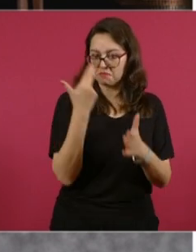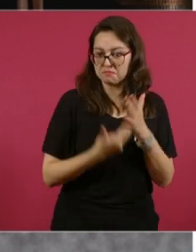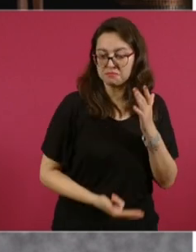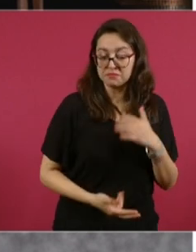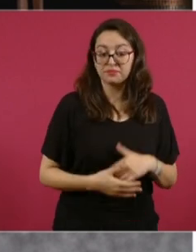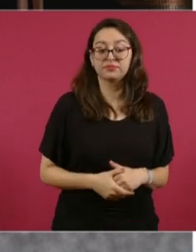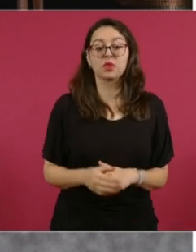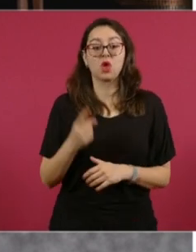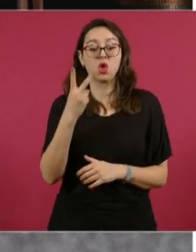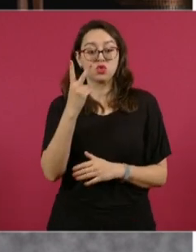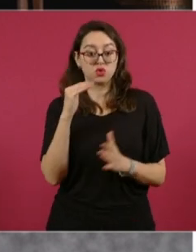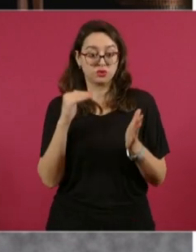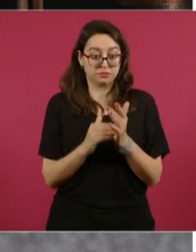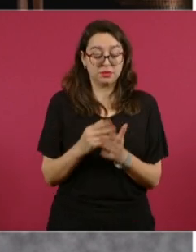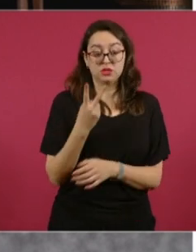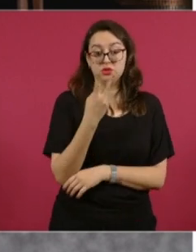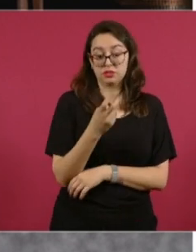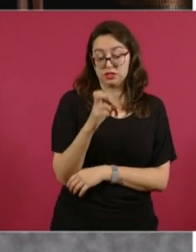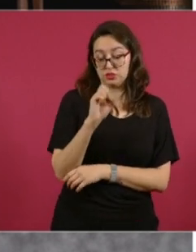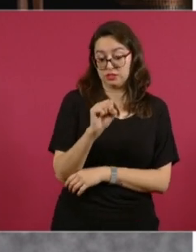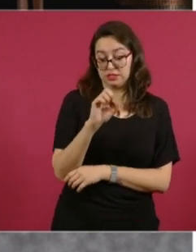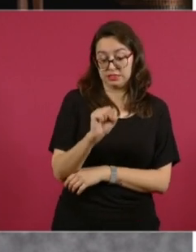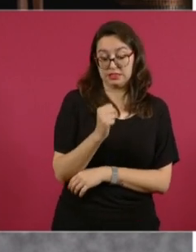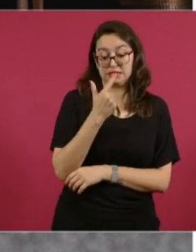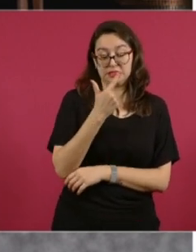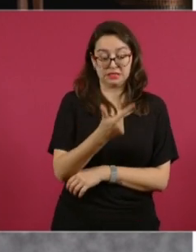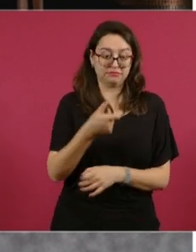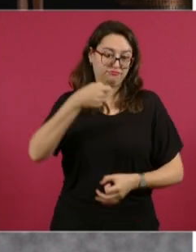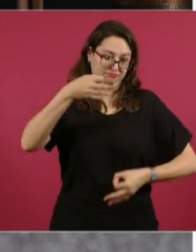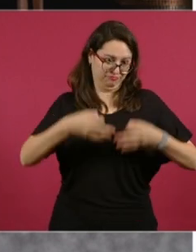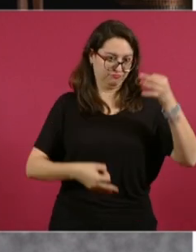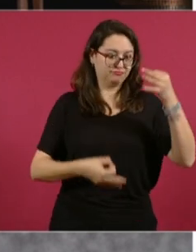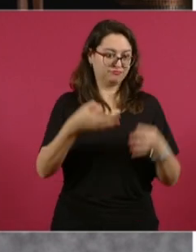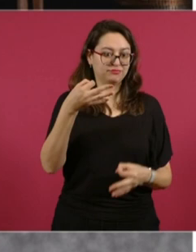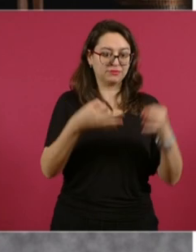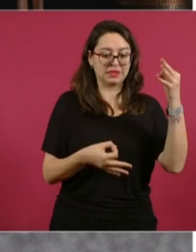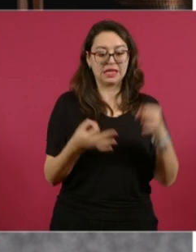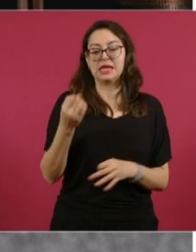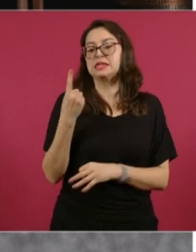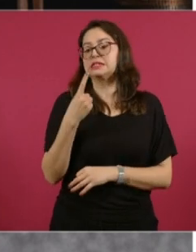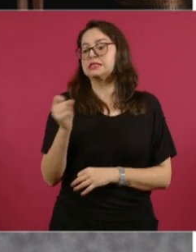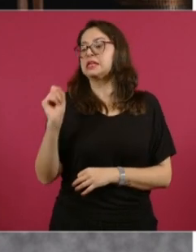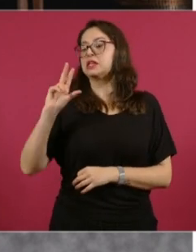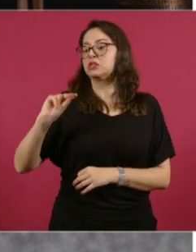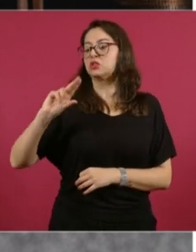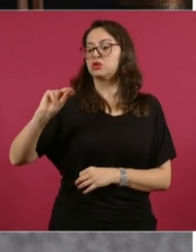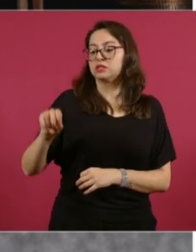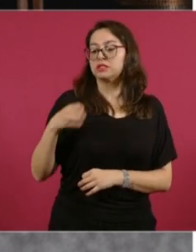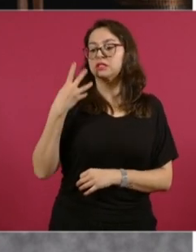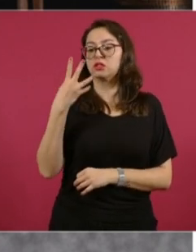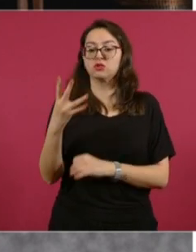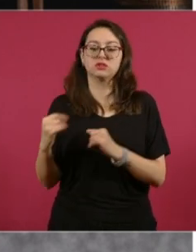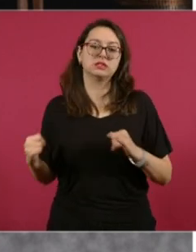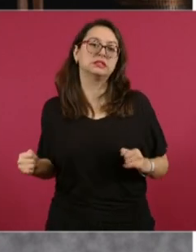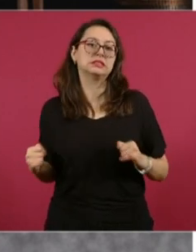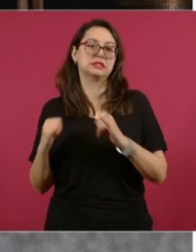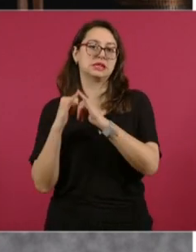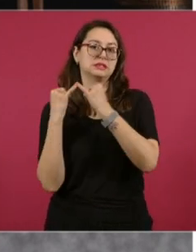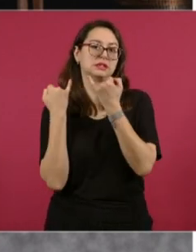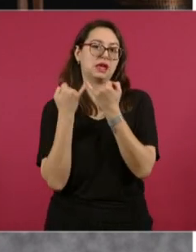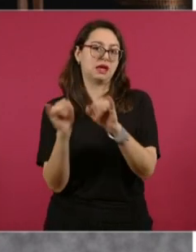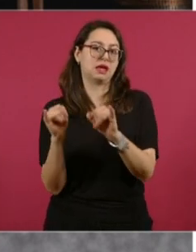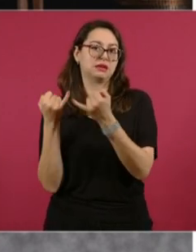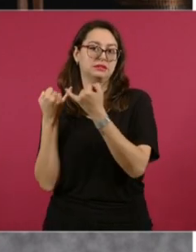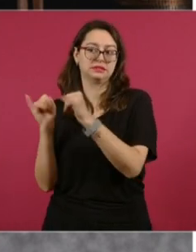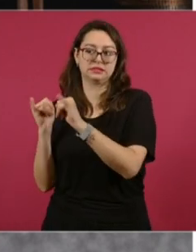2.377 pertenecen al Poder Judicial Federal y 182 pertenecen a cuatro órganos autónomos. Si lo vemos